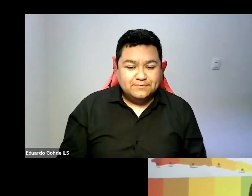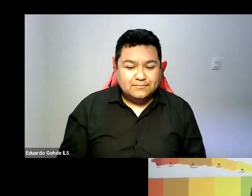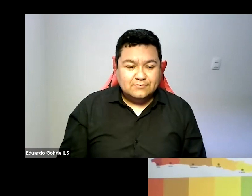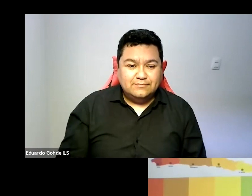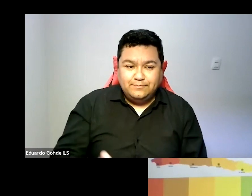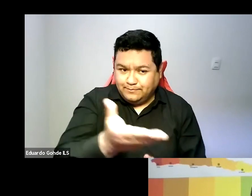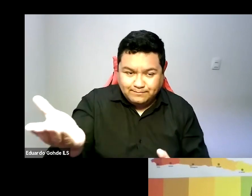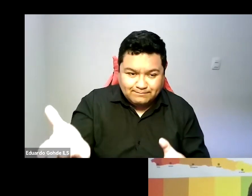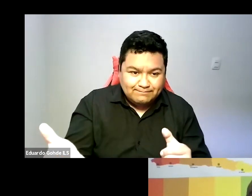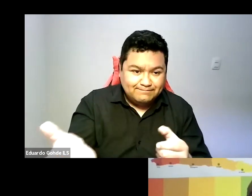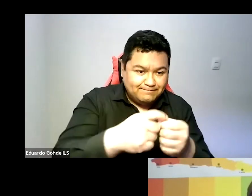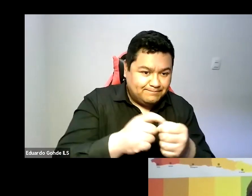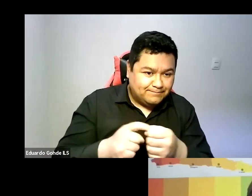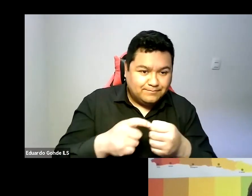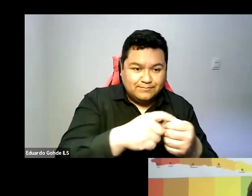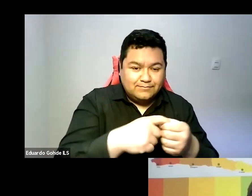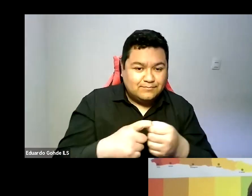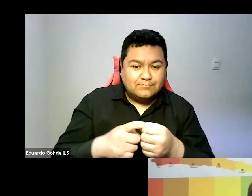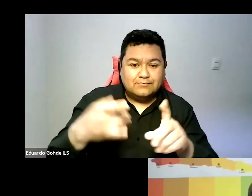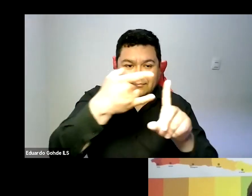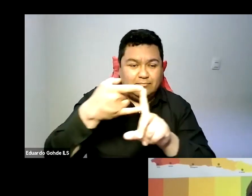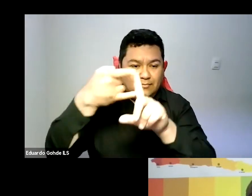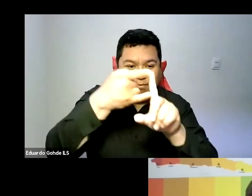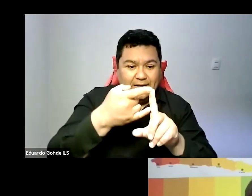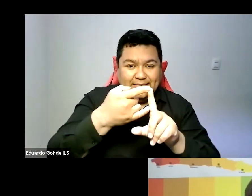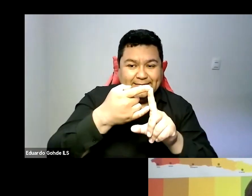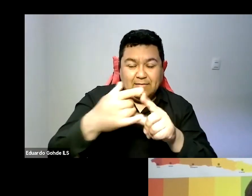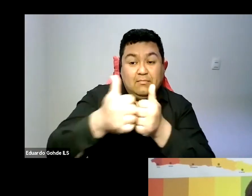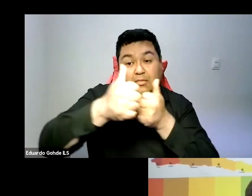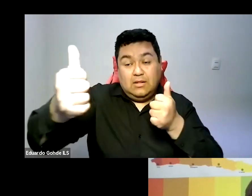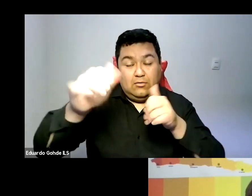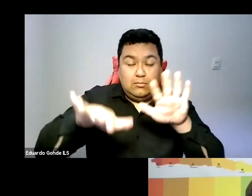incluirlos en este espacio que es un poco distante,